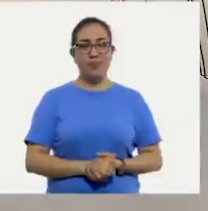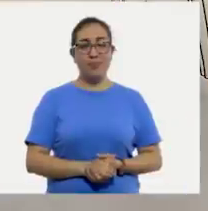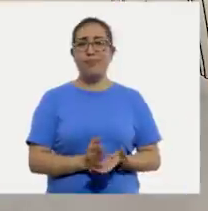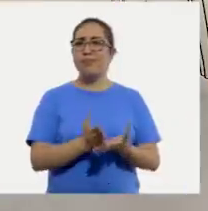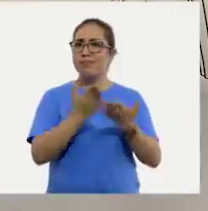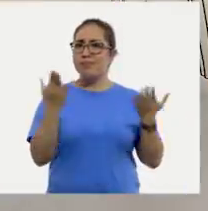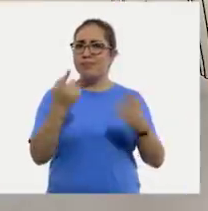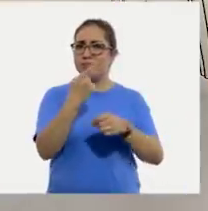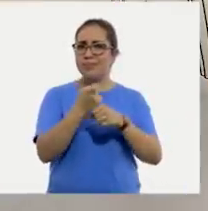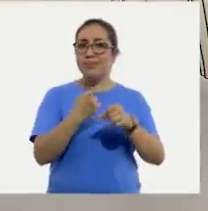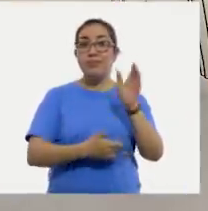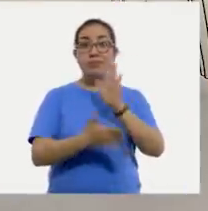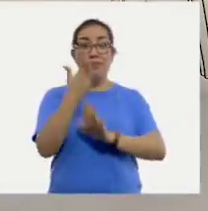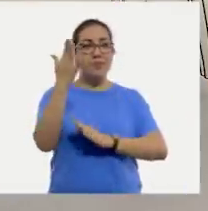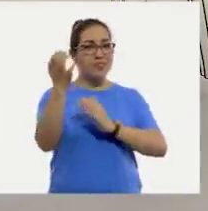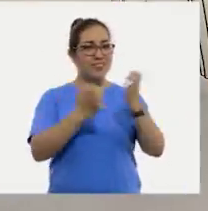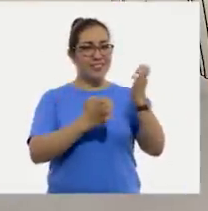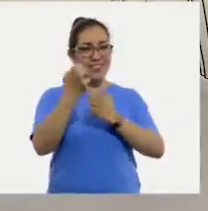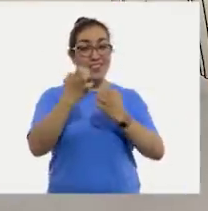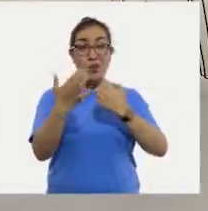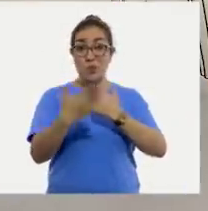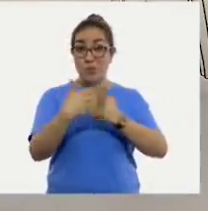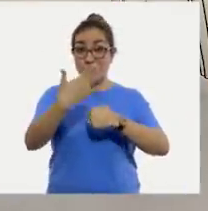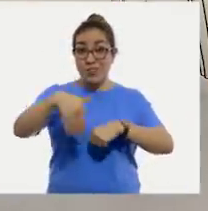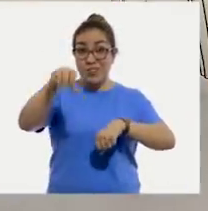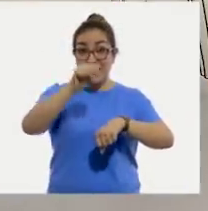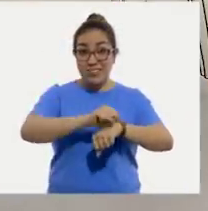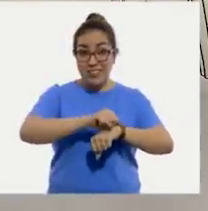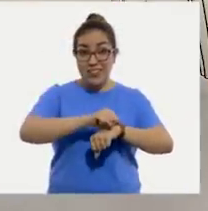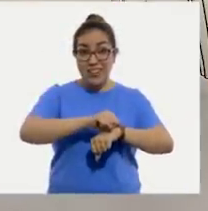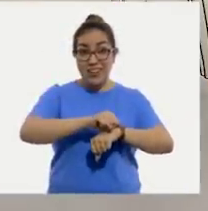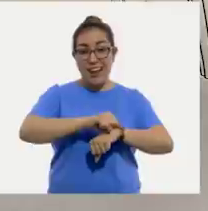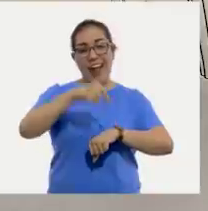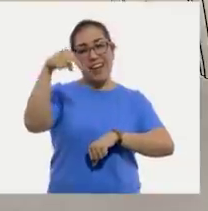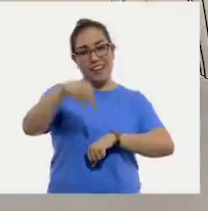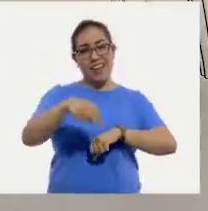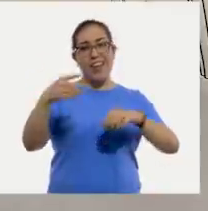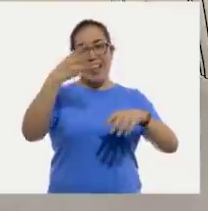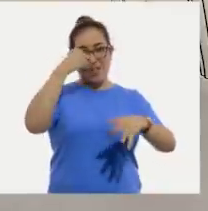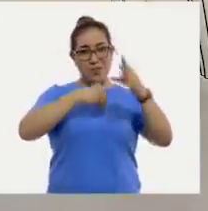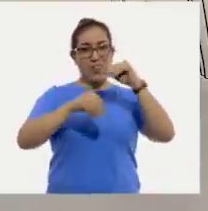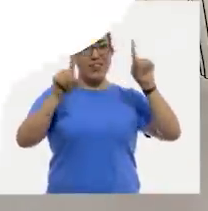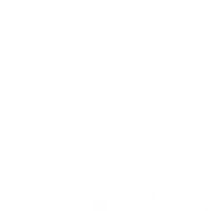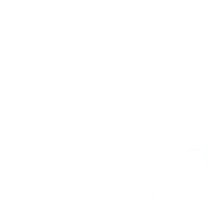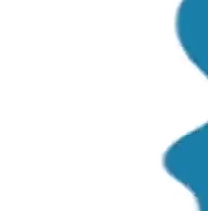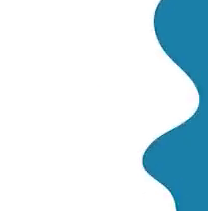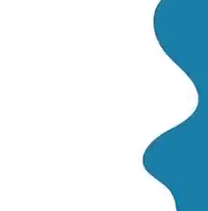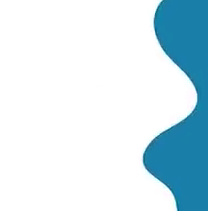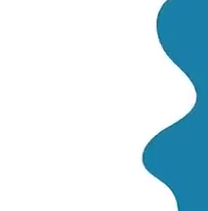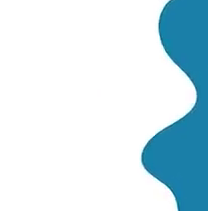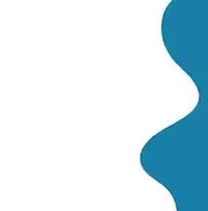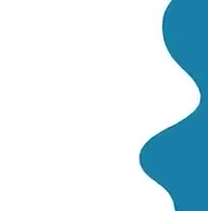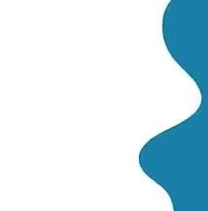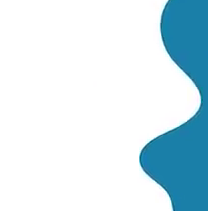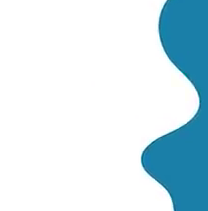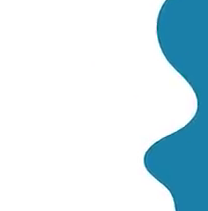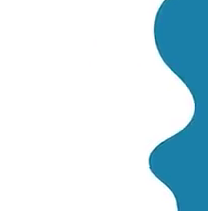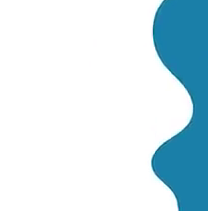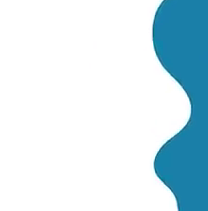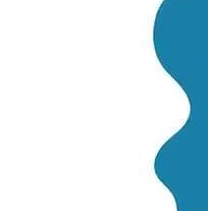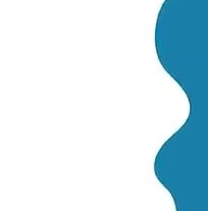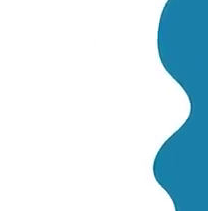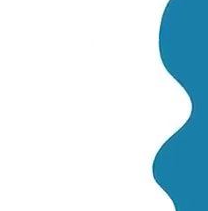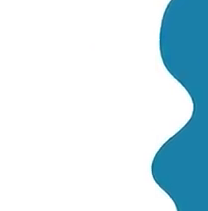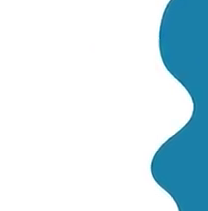Pero antes, vamos a movernos. La semana que viene más, pero no mejor porque es imposible, aquí en Aprende Música en Casa. Si tienes la fortuna de